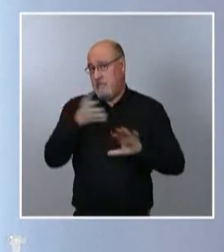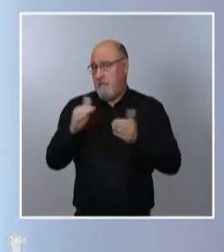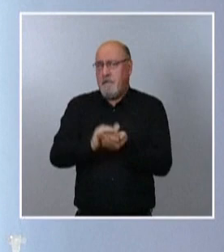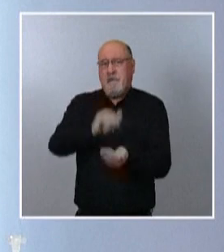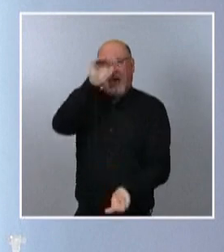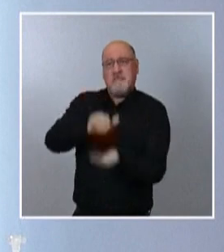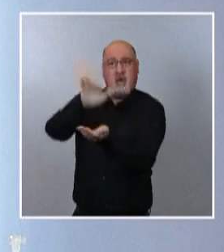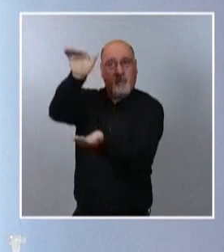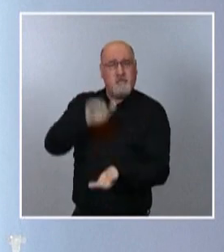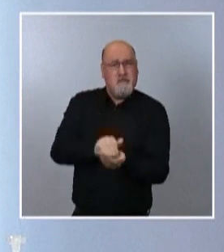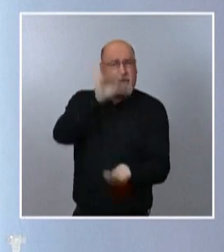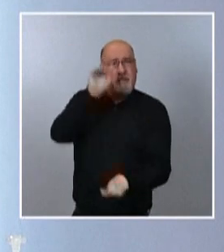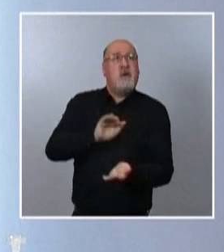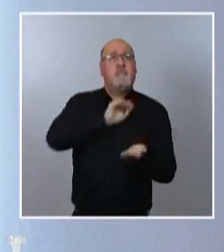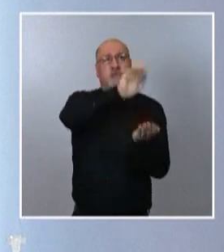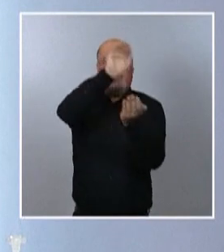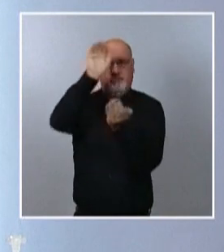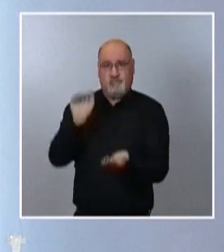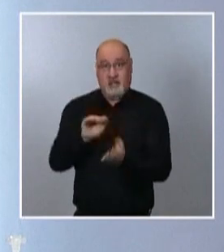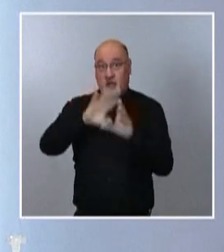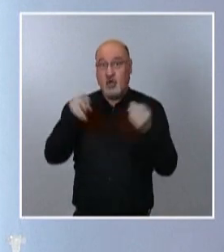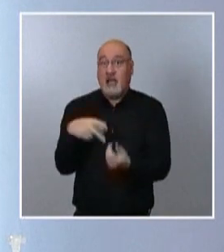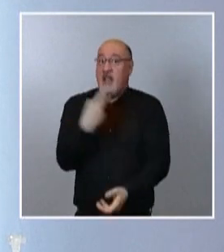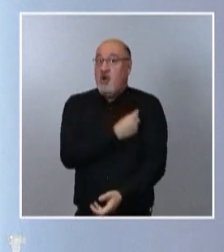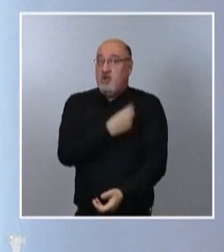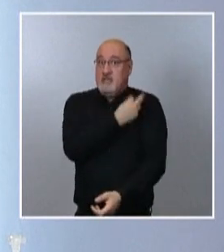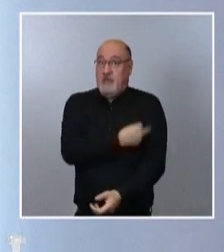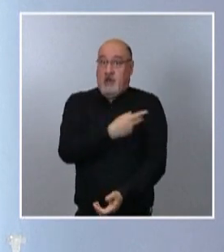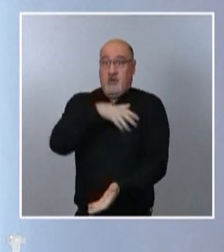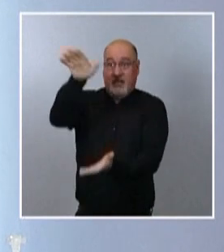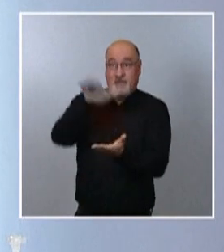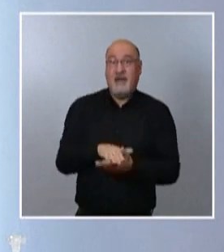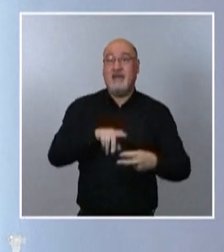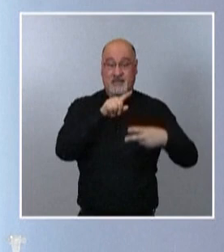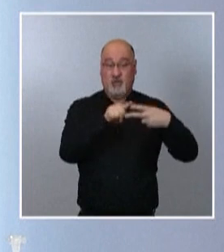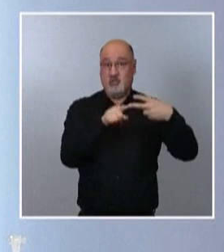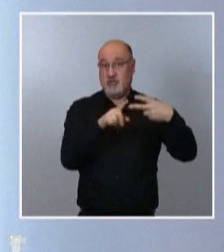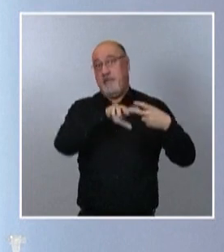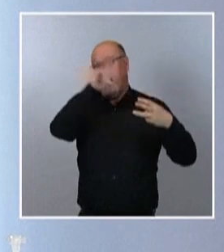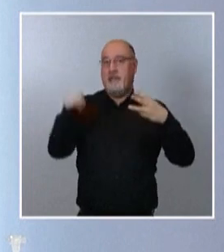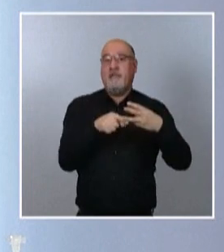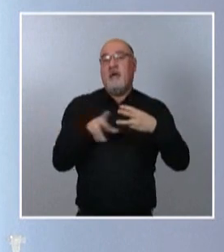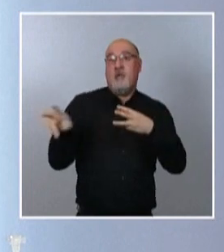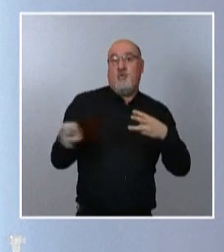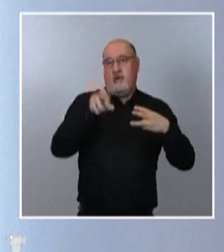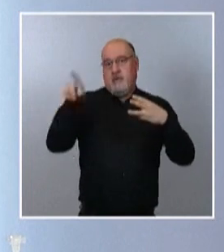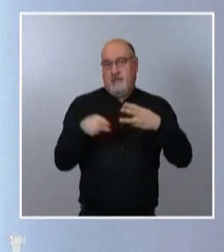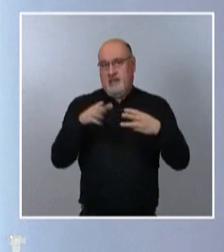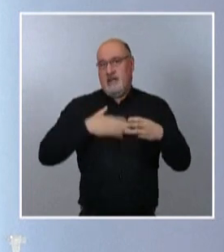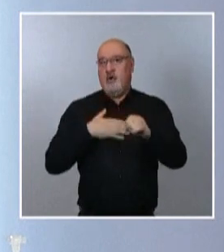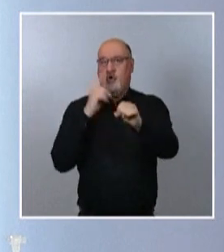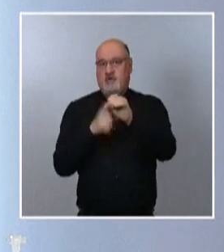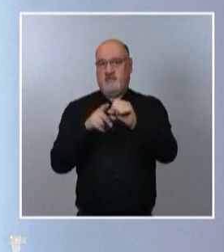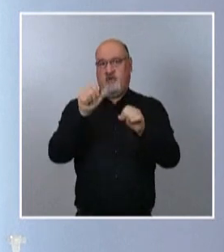el número de dosis de vacunas tanto de las que ya tienen autorizadas como la recientemente podrá estar técnica que también se va a incorporar